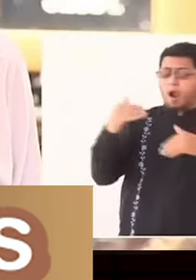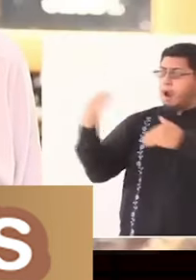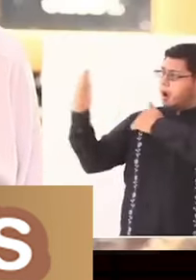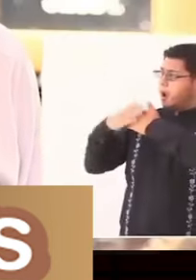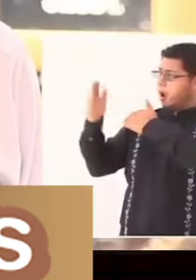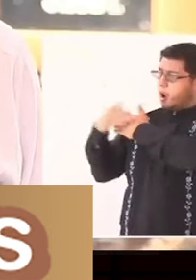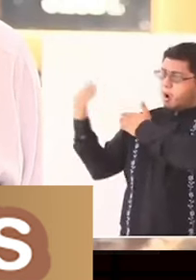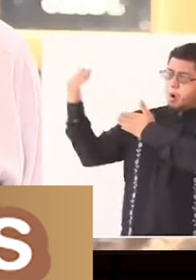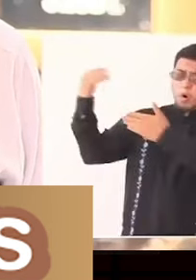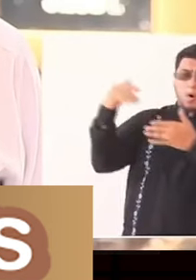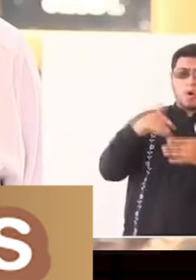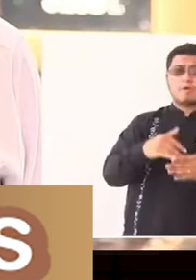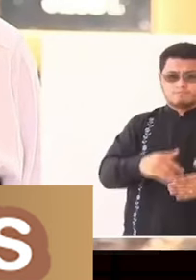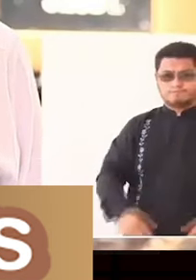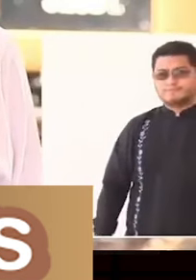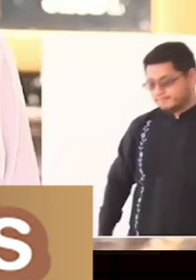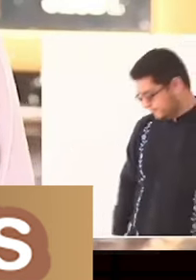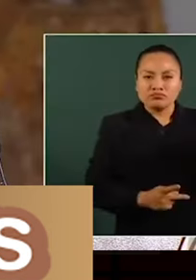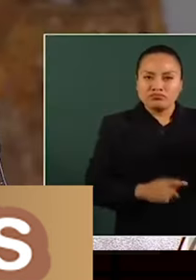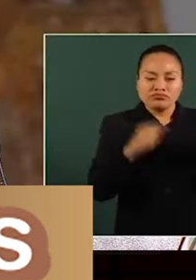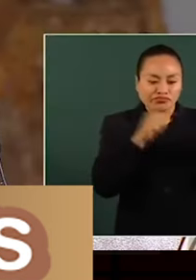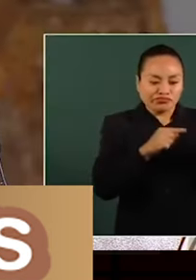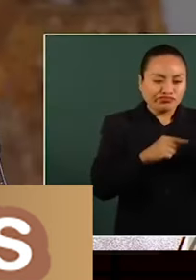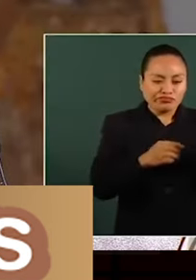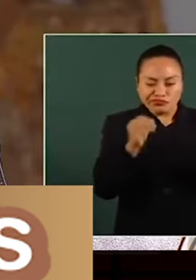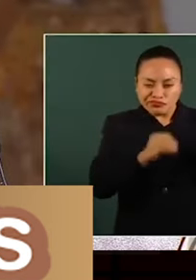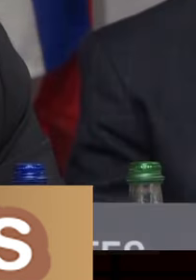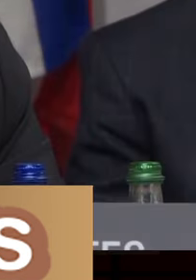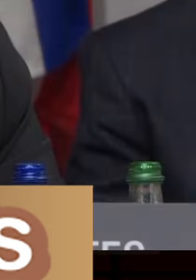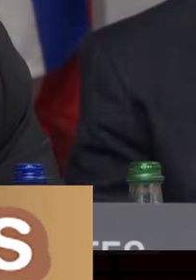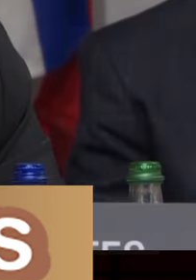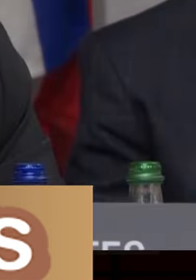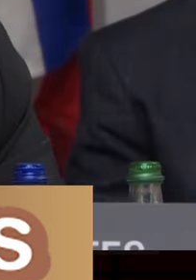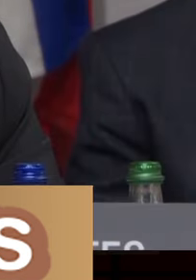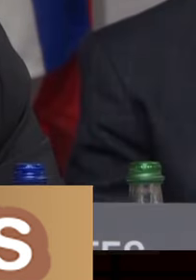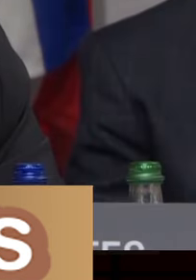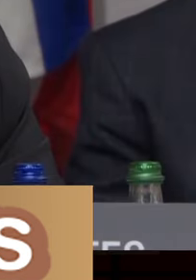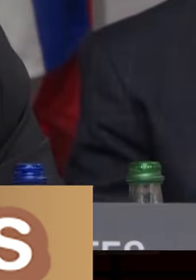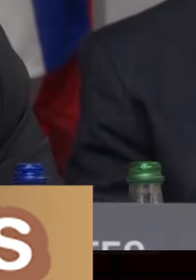que ocultar, no solo este gobierno, todos los gobiernos anteriores han hecho lo mismo, hay que ocultar